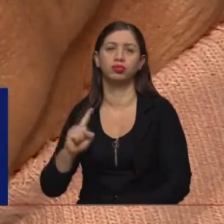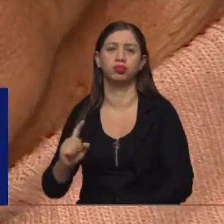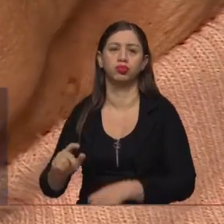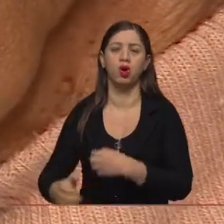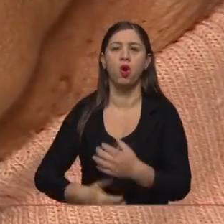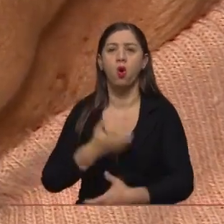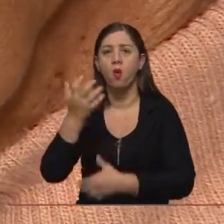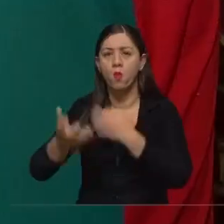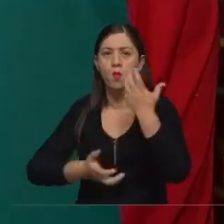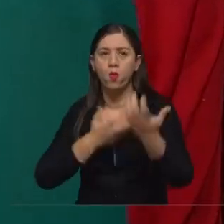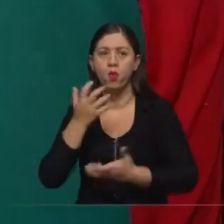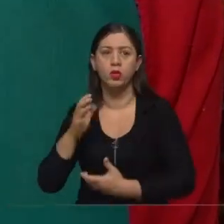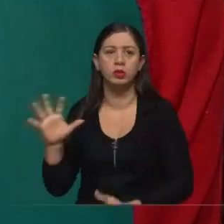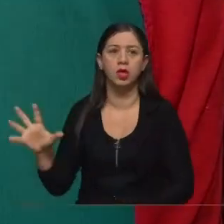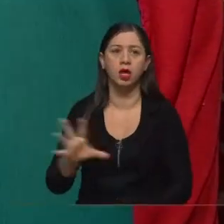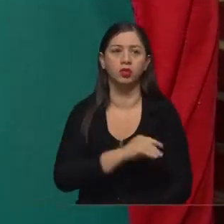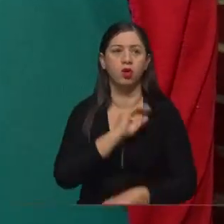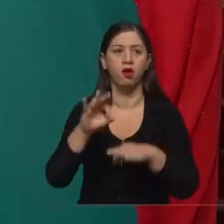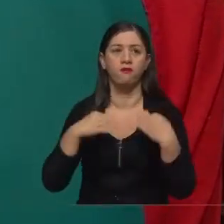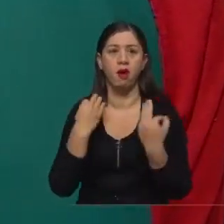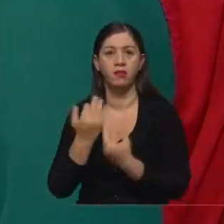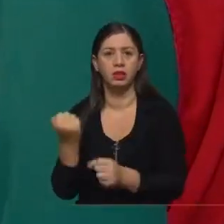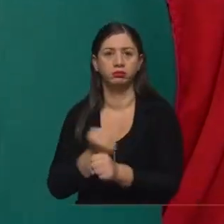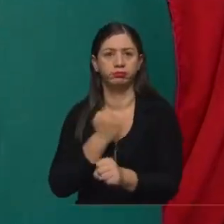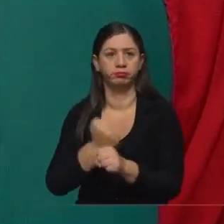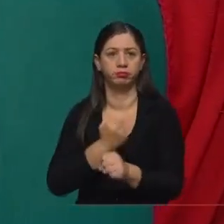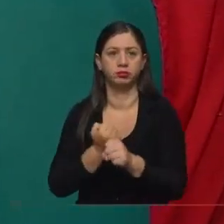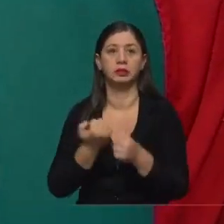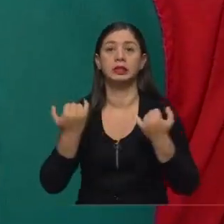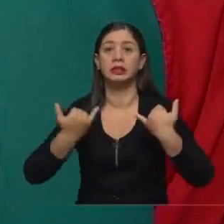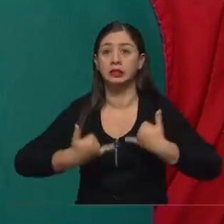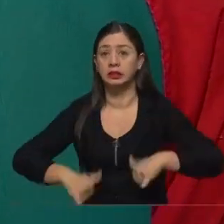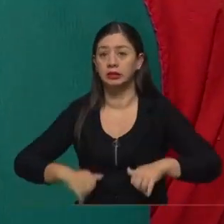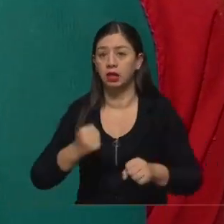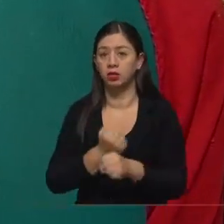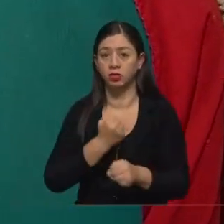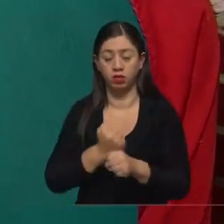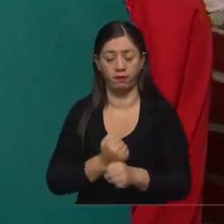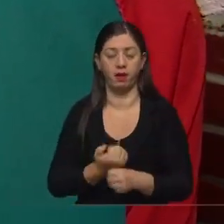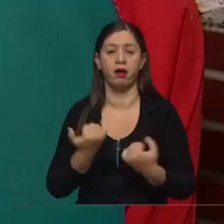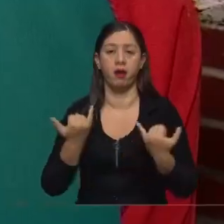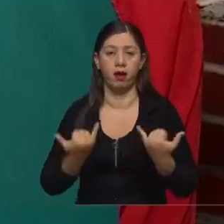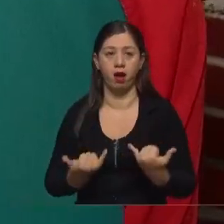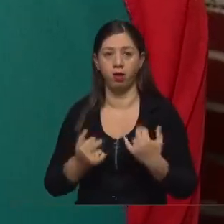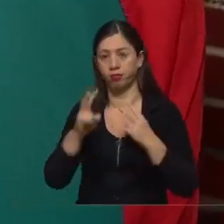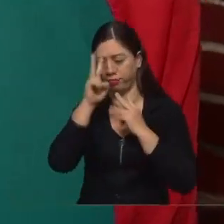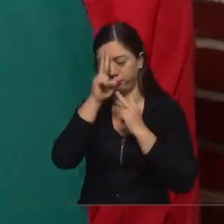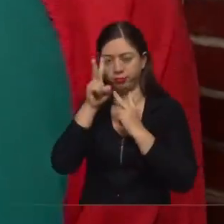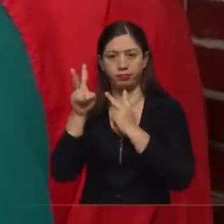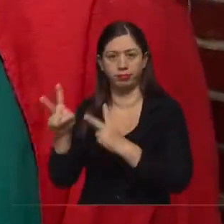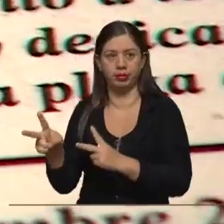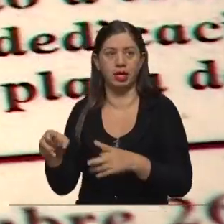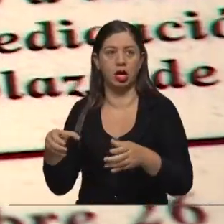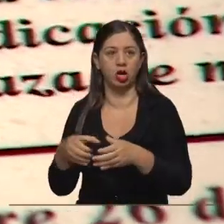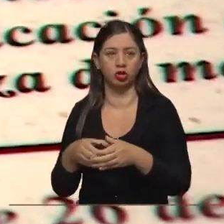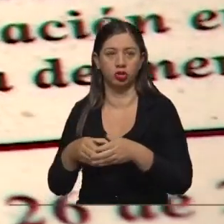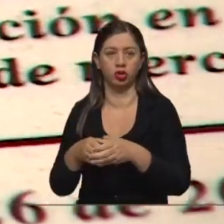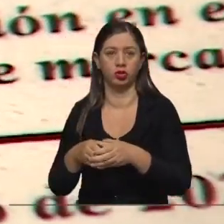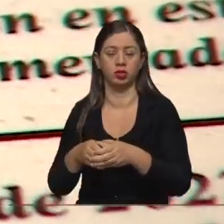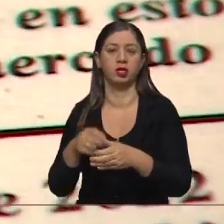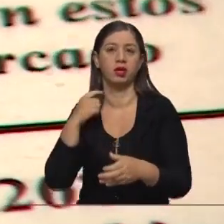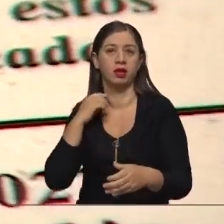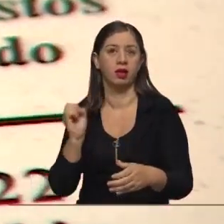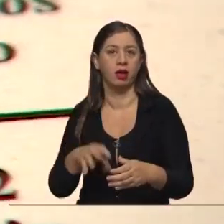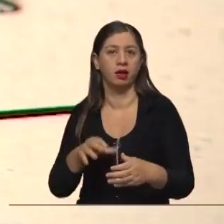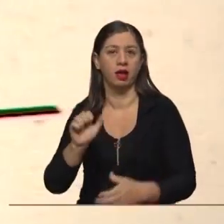le brindó sustento a toda su familia ahora que se retiró de la plaza de Mercado es exaltada por la asociación de la Galería Alameda